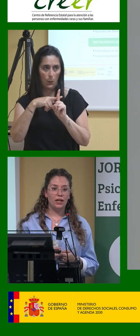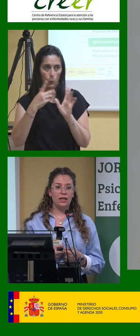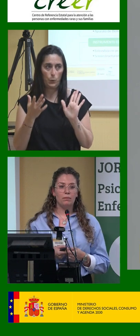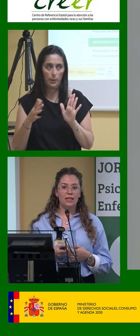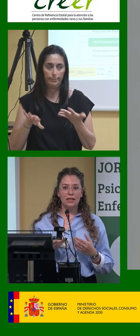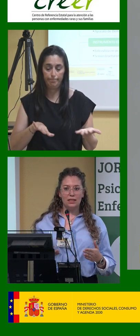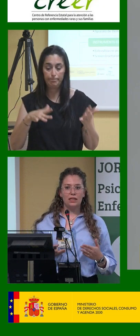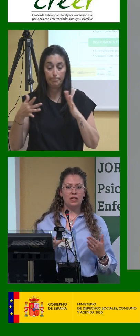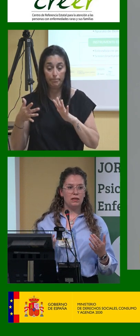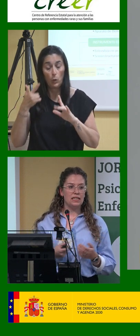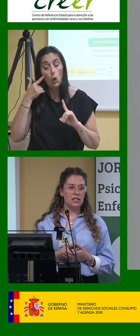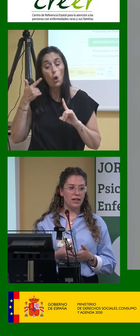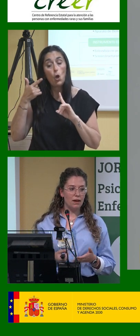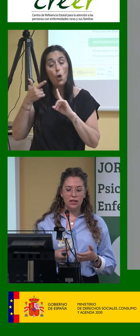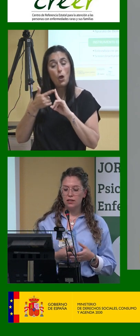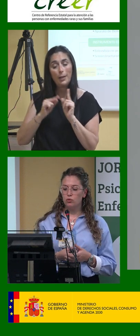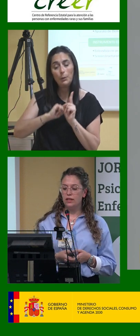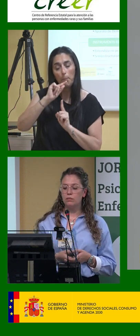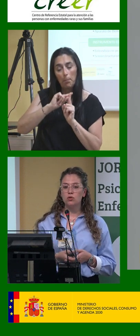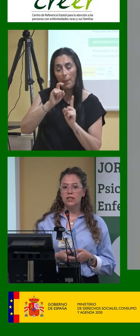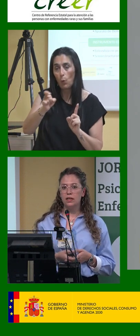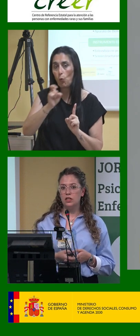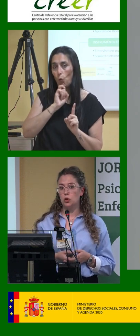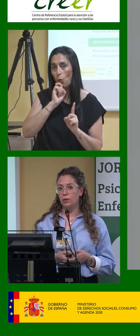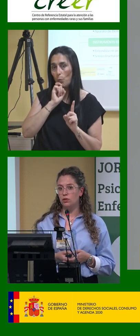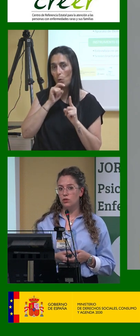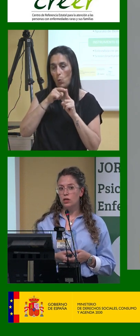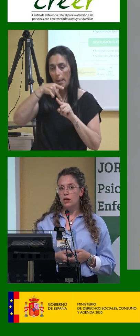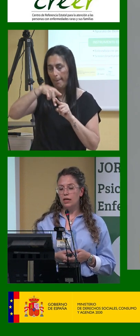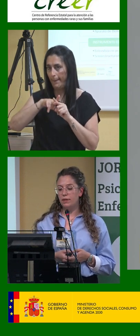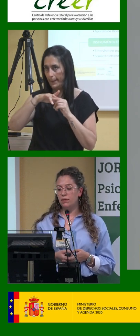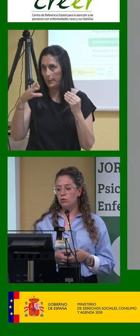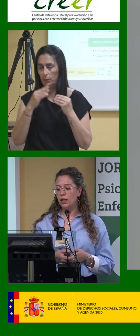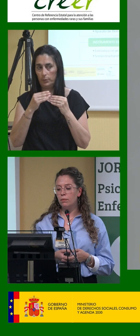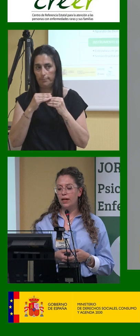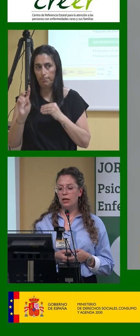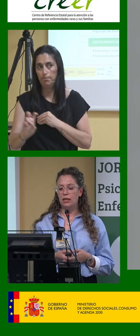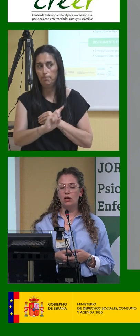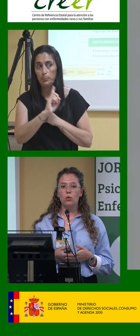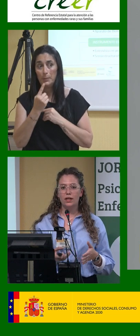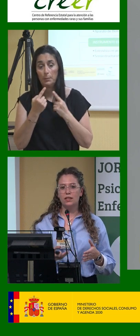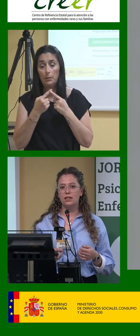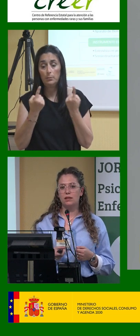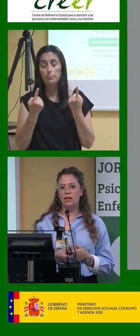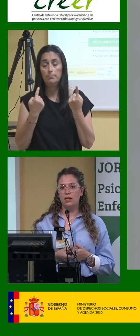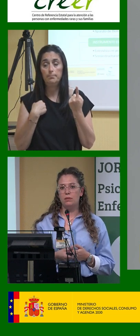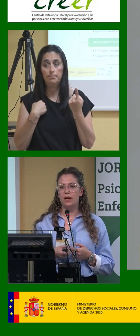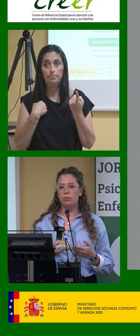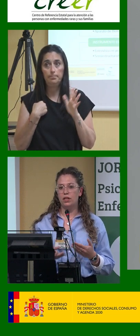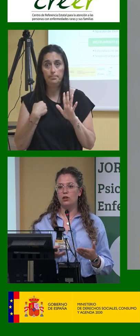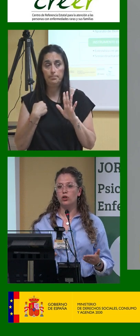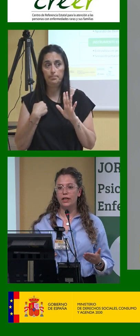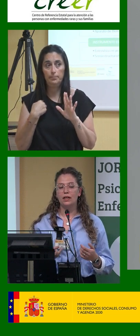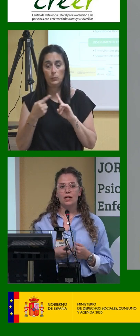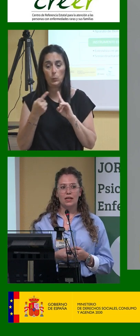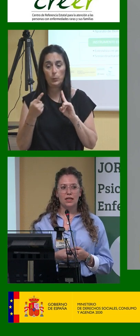Para poder medir estas variables utilizamos una serie de instrumentos. En primer lugar, para evaluar y para